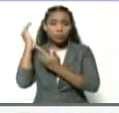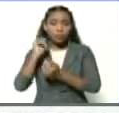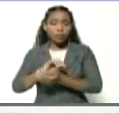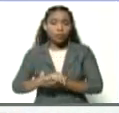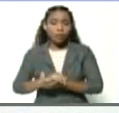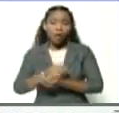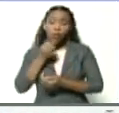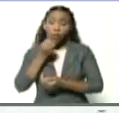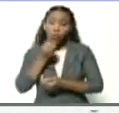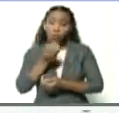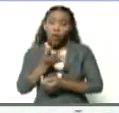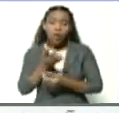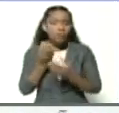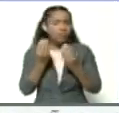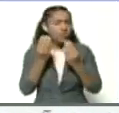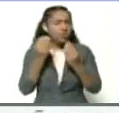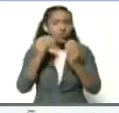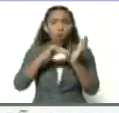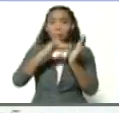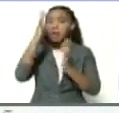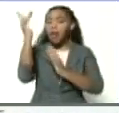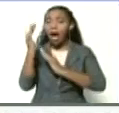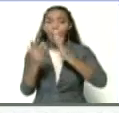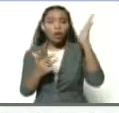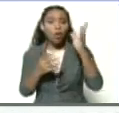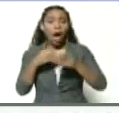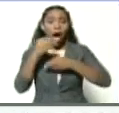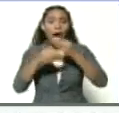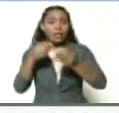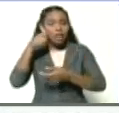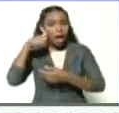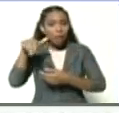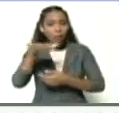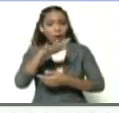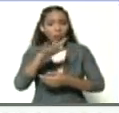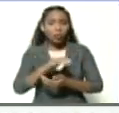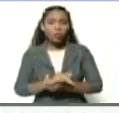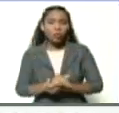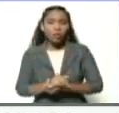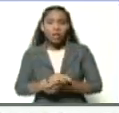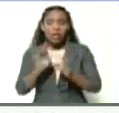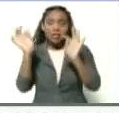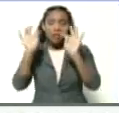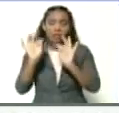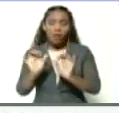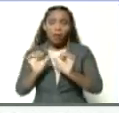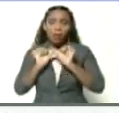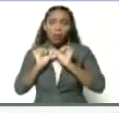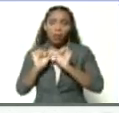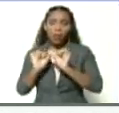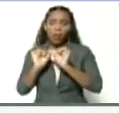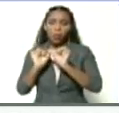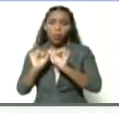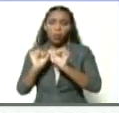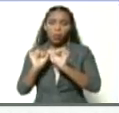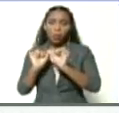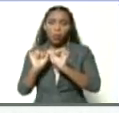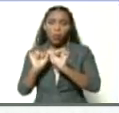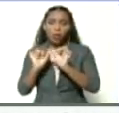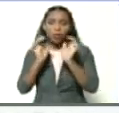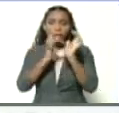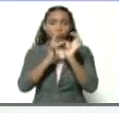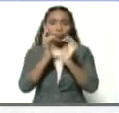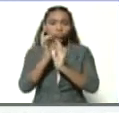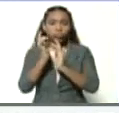que bueno, tantos milagros le hace a nuestro pueblo de manera permanente. Nazareno de